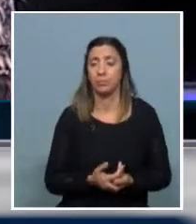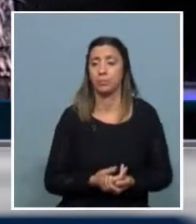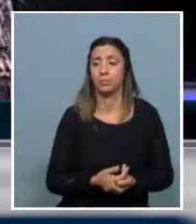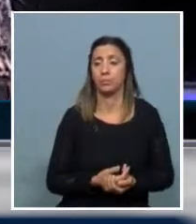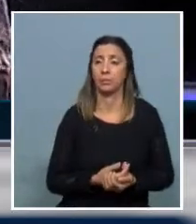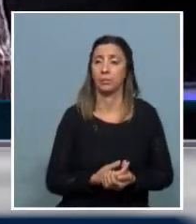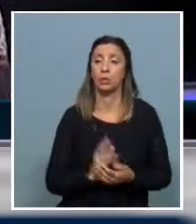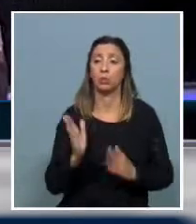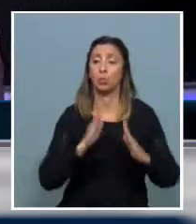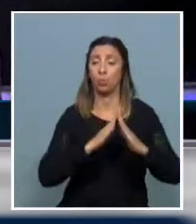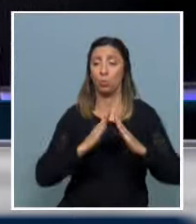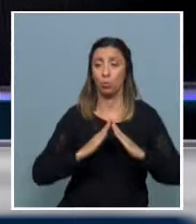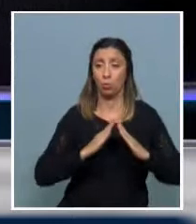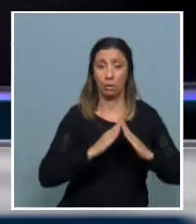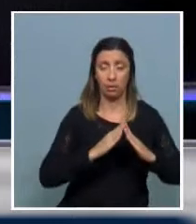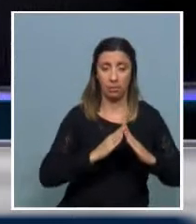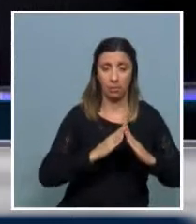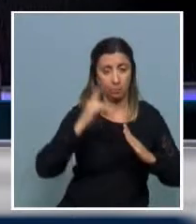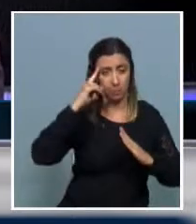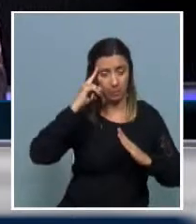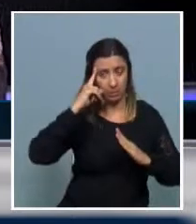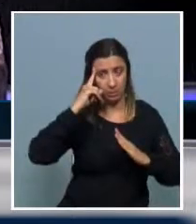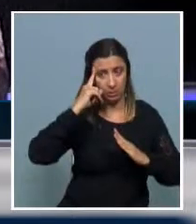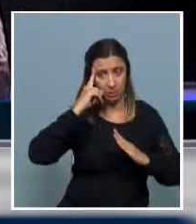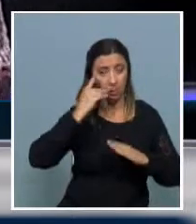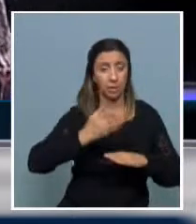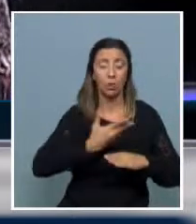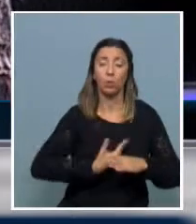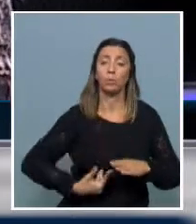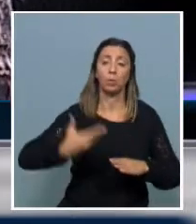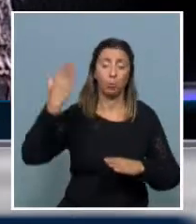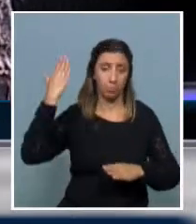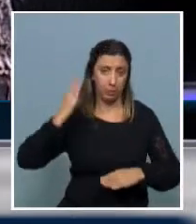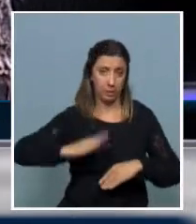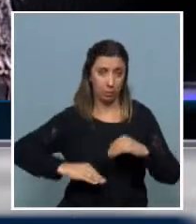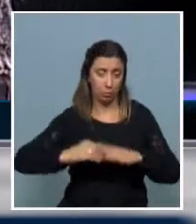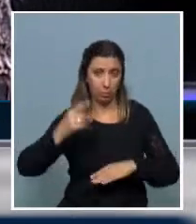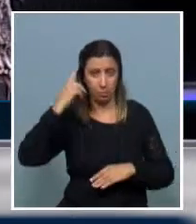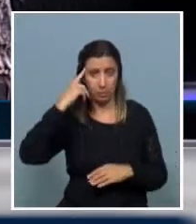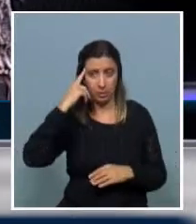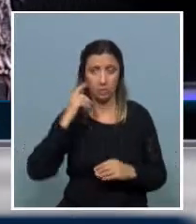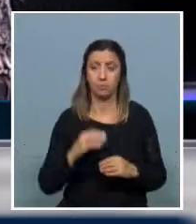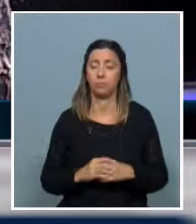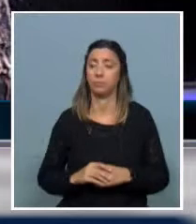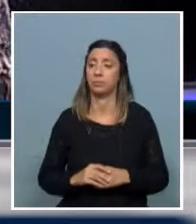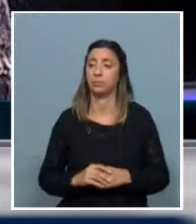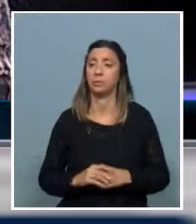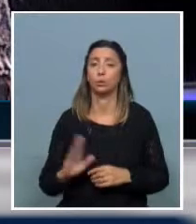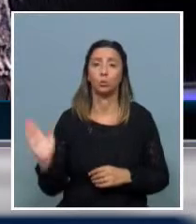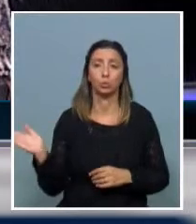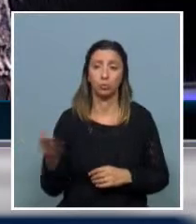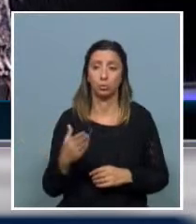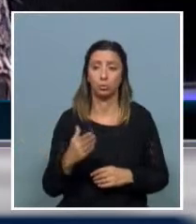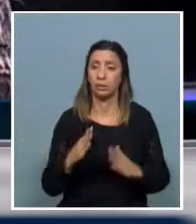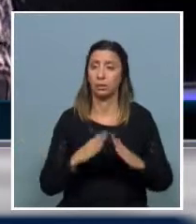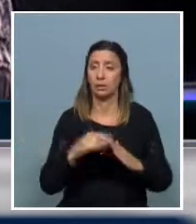todas las viviendas que tenían planificado la gestión anterior que iba a construir, absolutamente